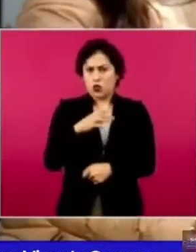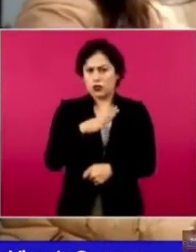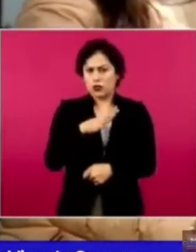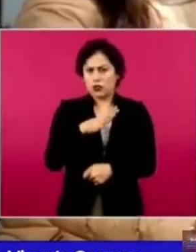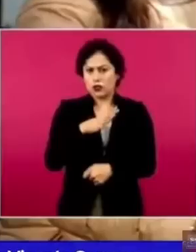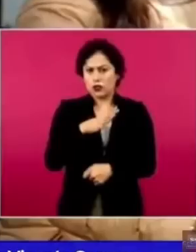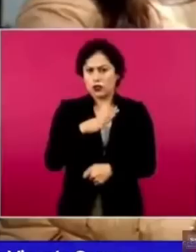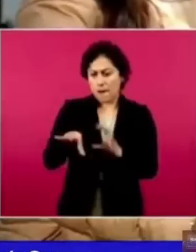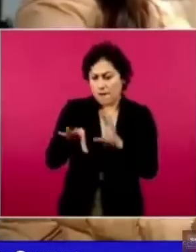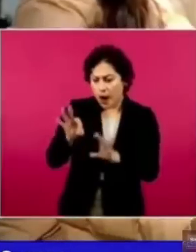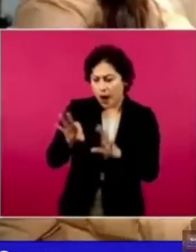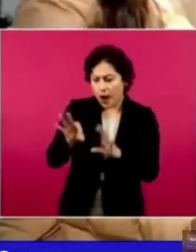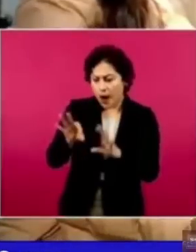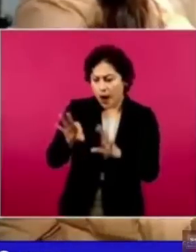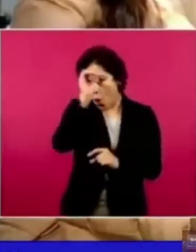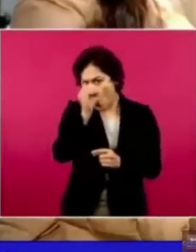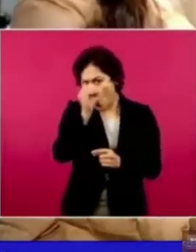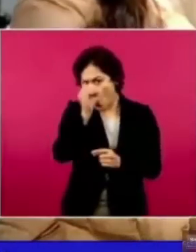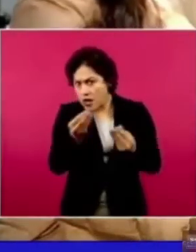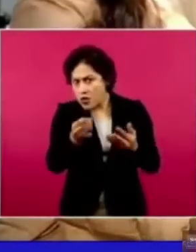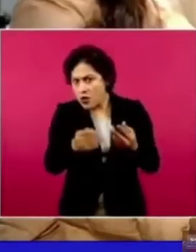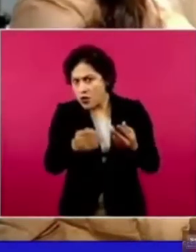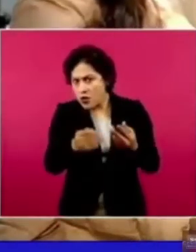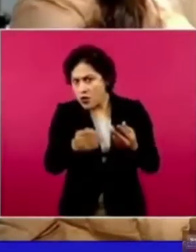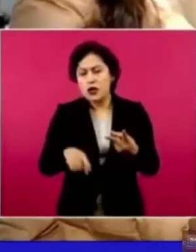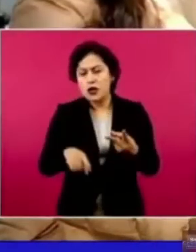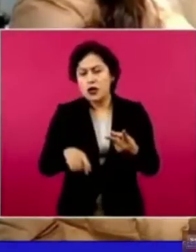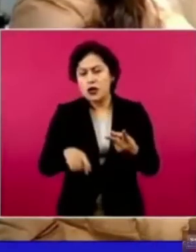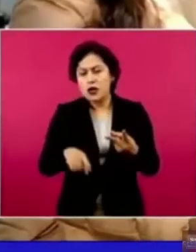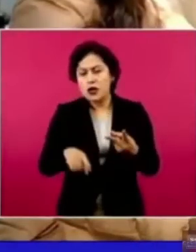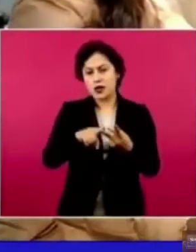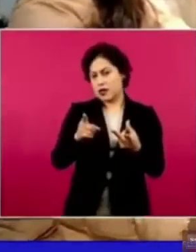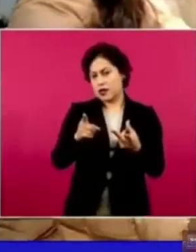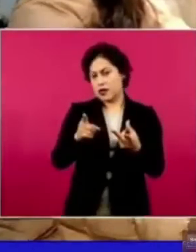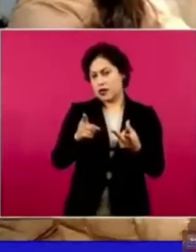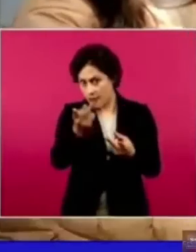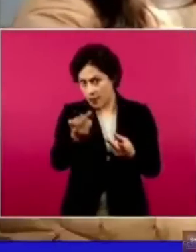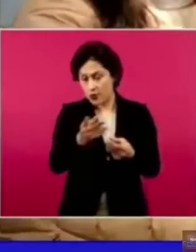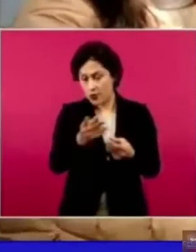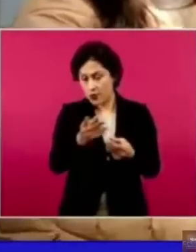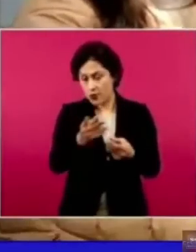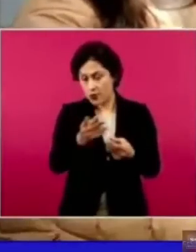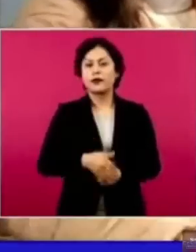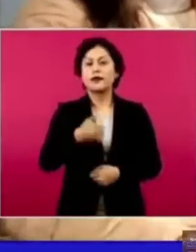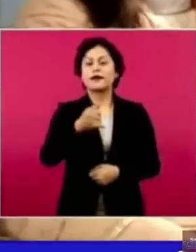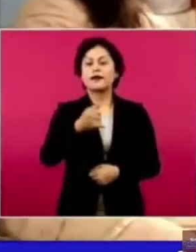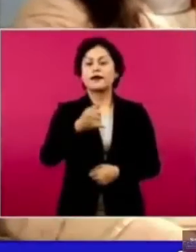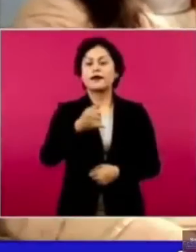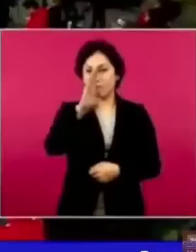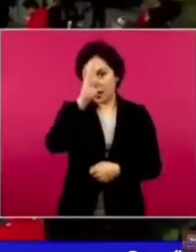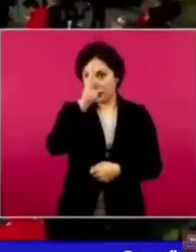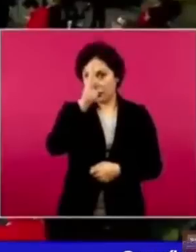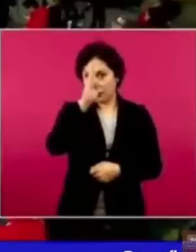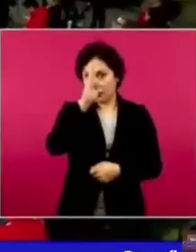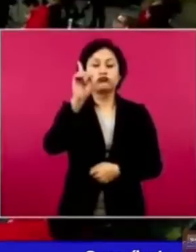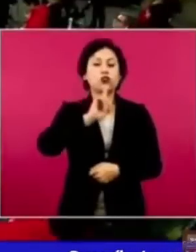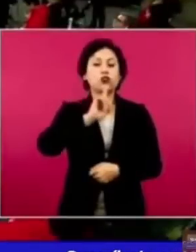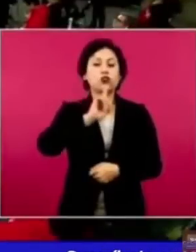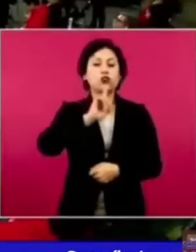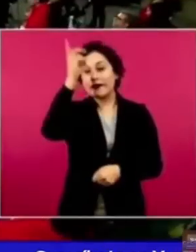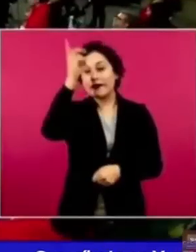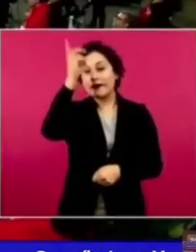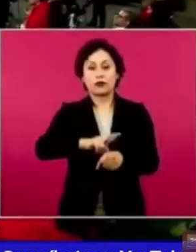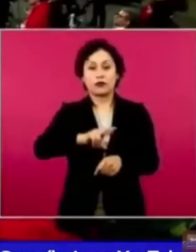comentarios y preguntas para usted en ese sentido y para la directora, San Juana